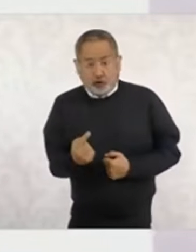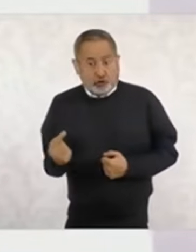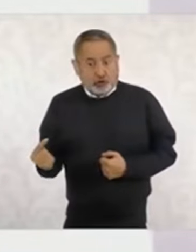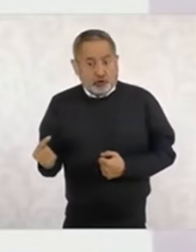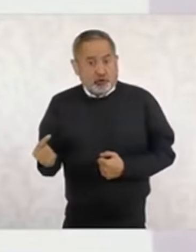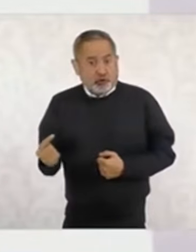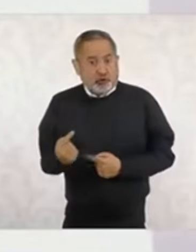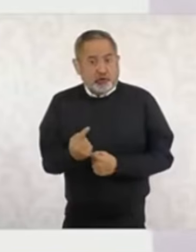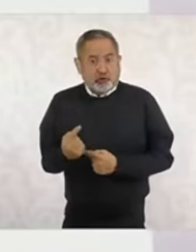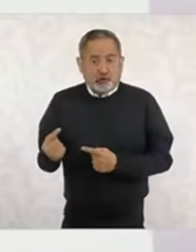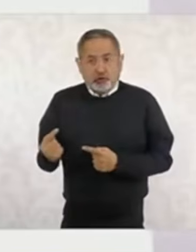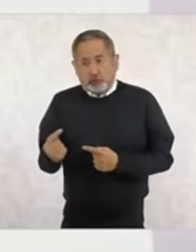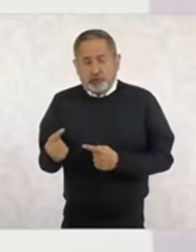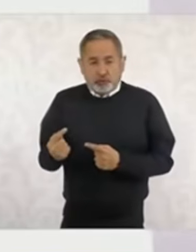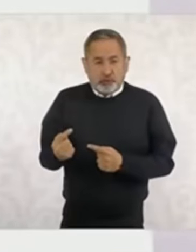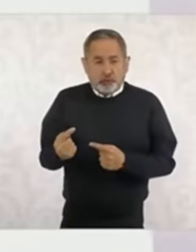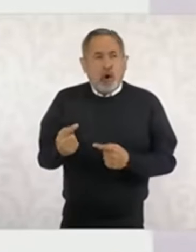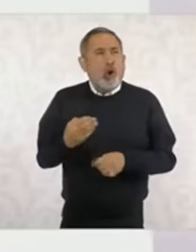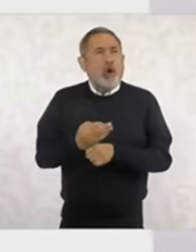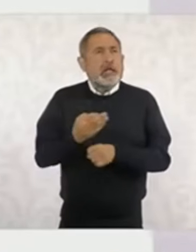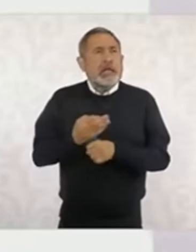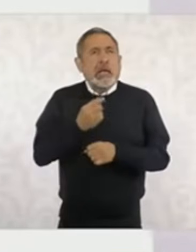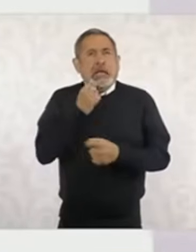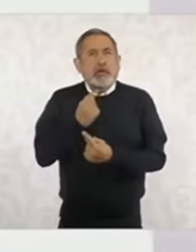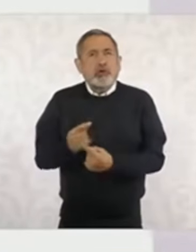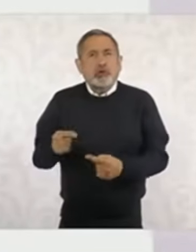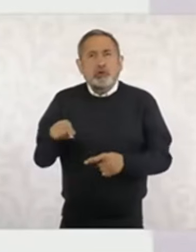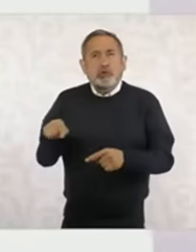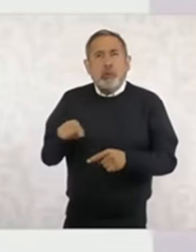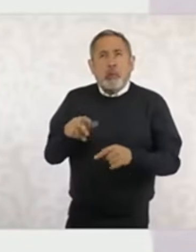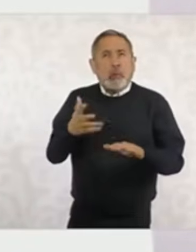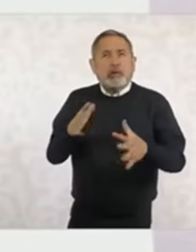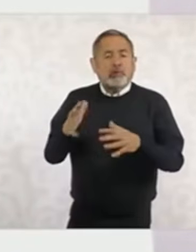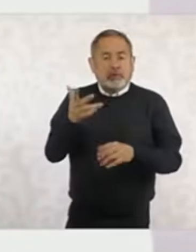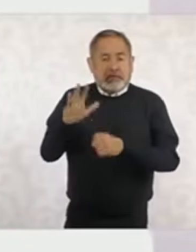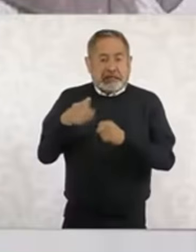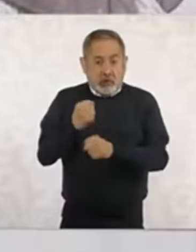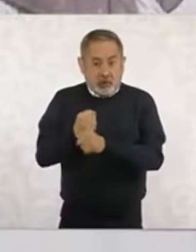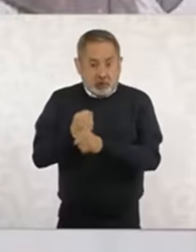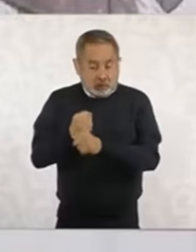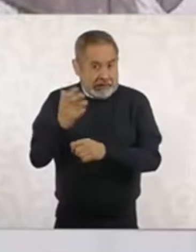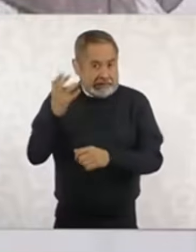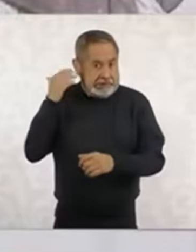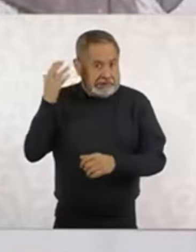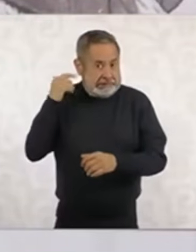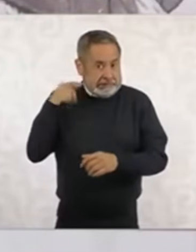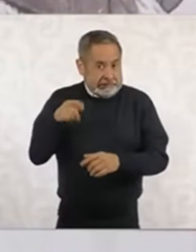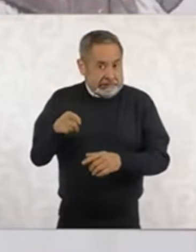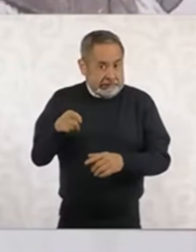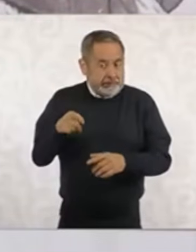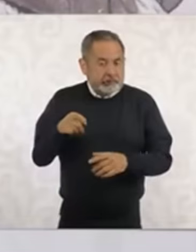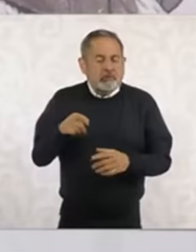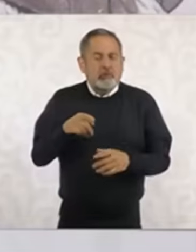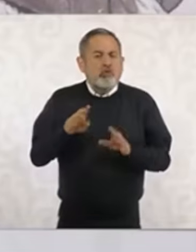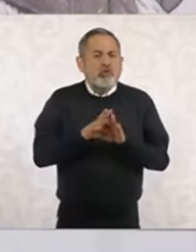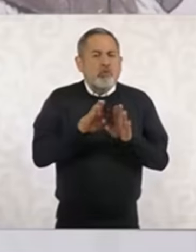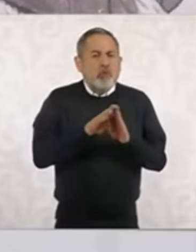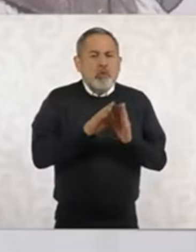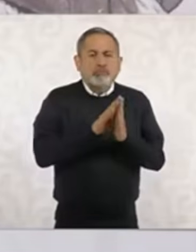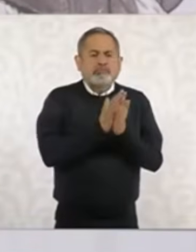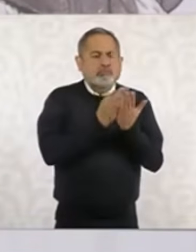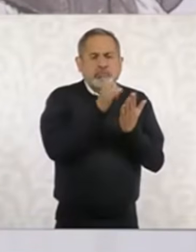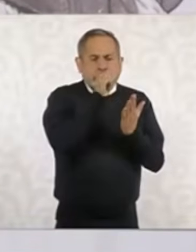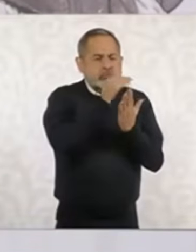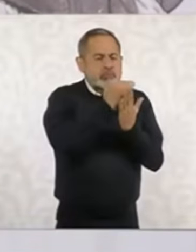hasta los niños que tienen más o menos 10 años, se pedía, o el esquema de vacunación que